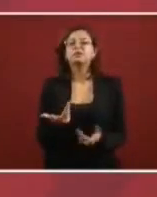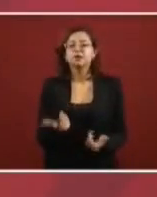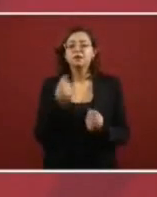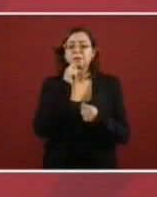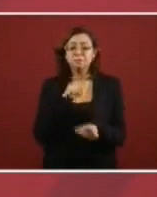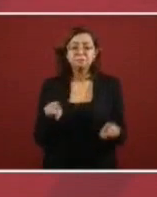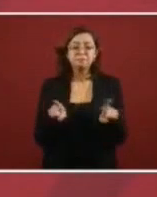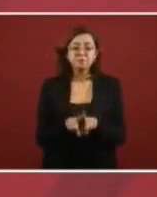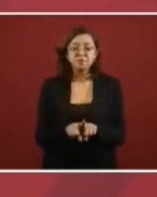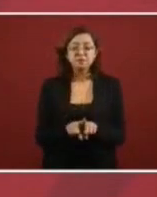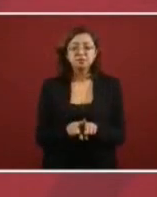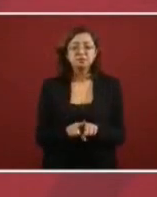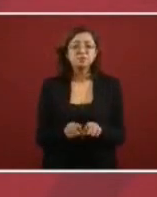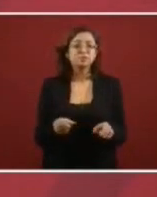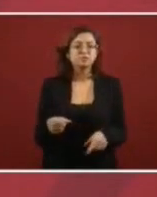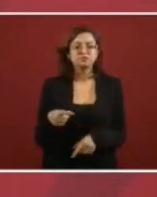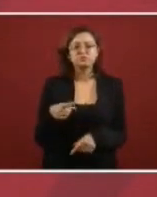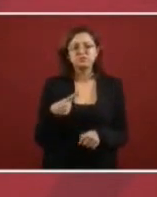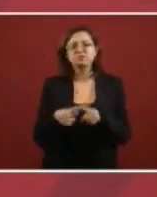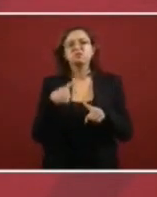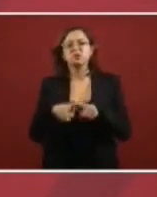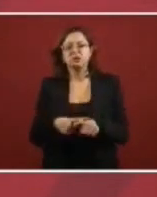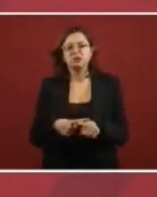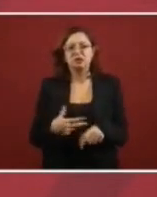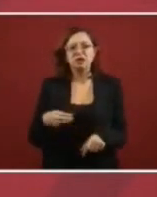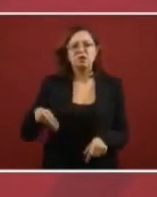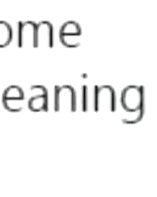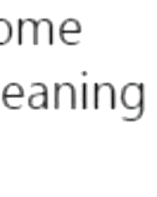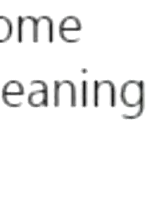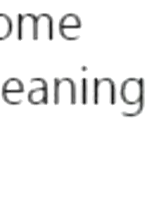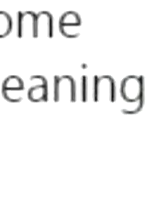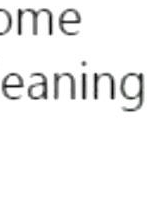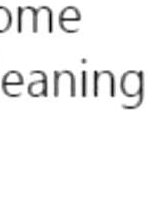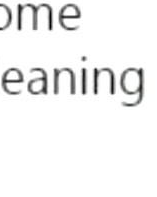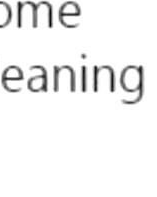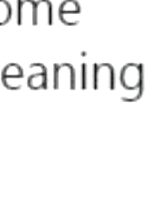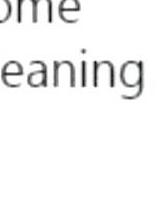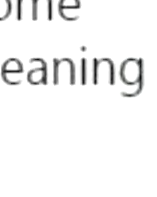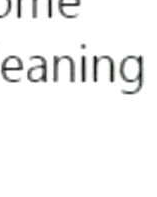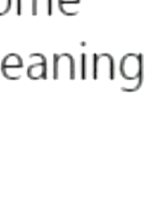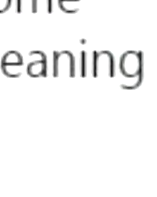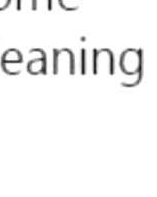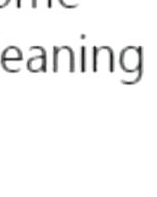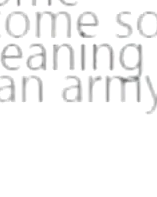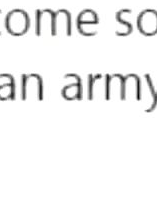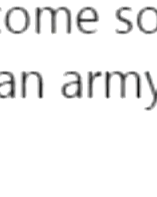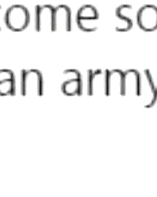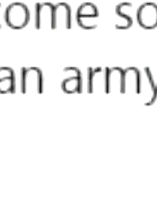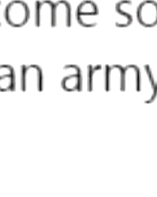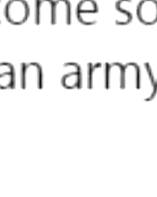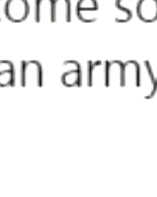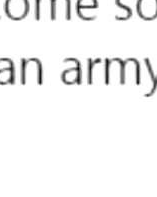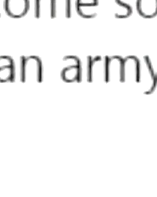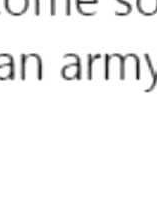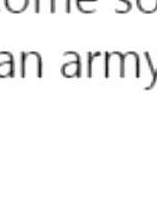a los culpables que haya justicia por su parte el jefe de la casa blanca- donald trump se